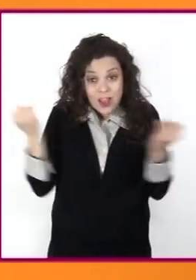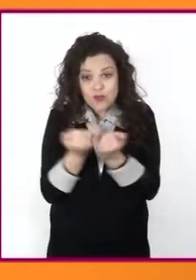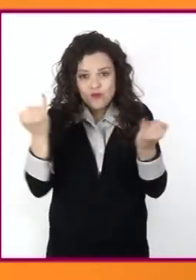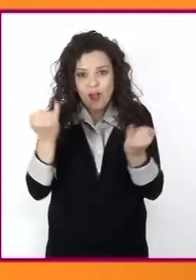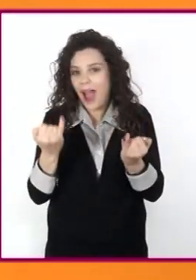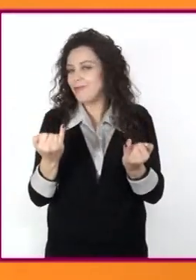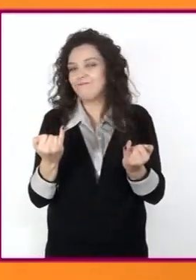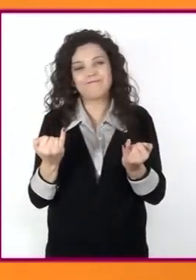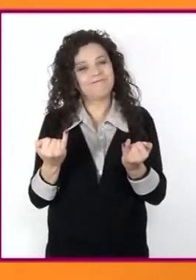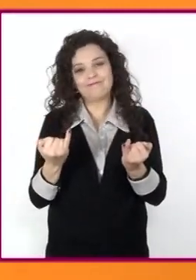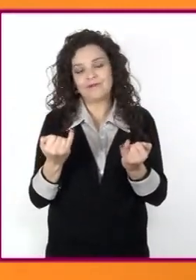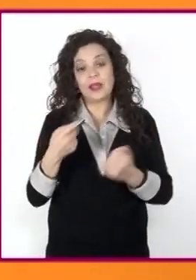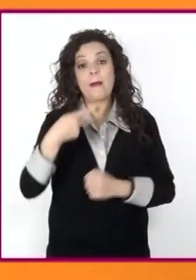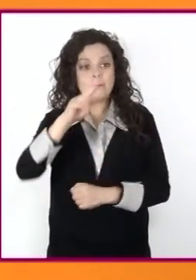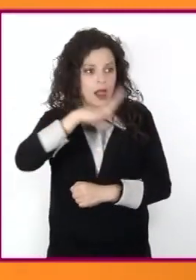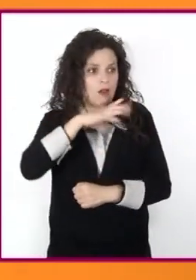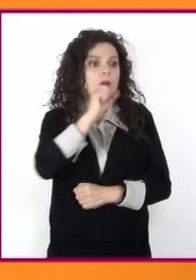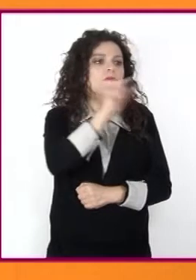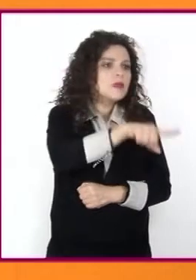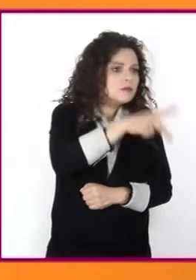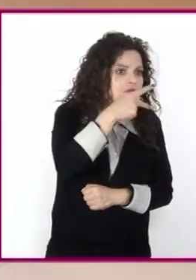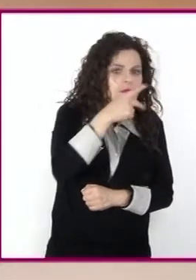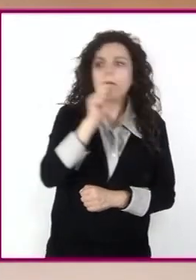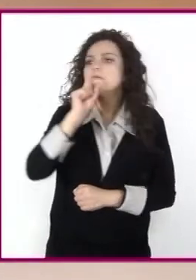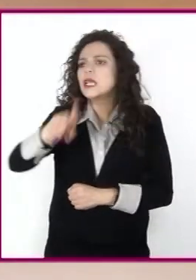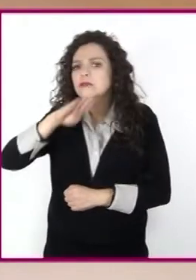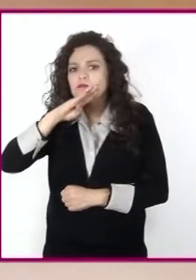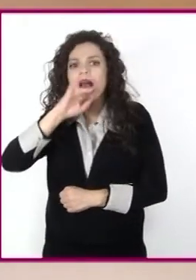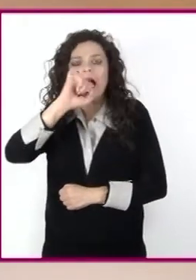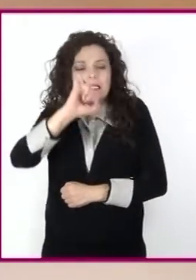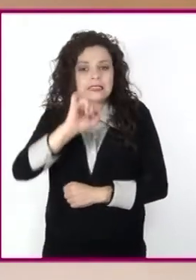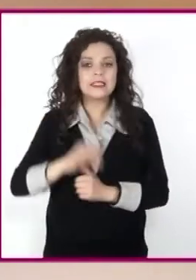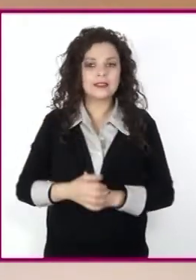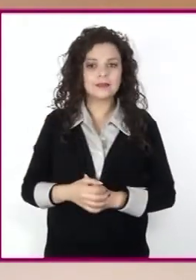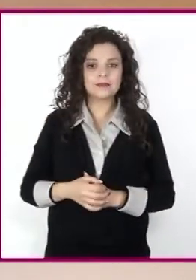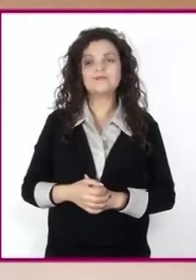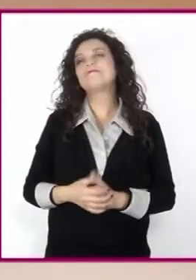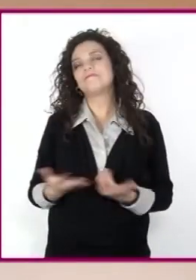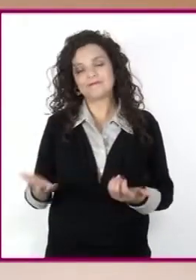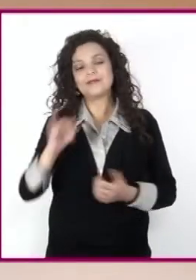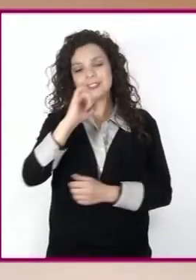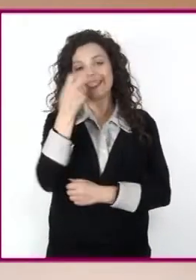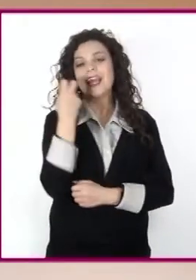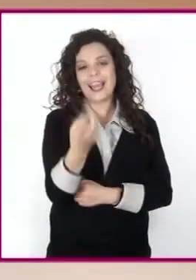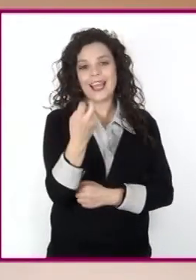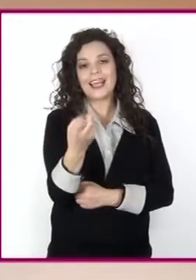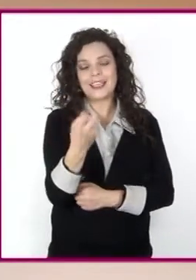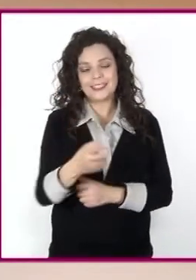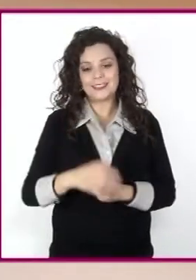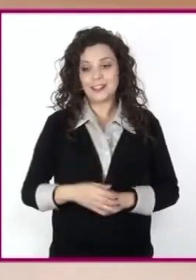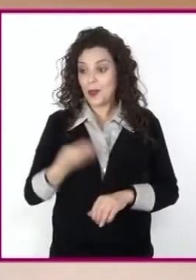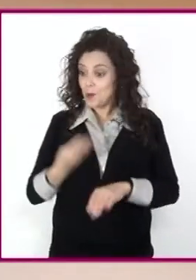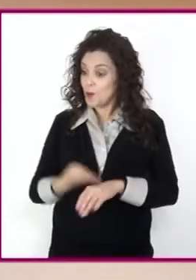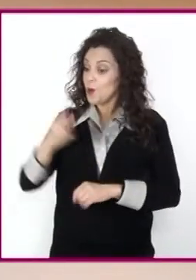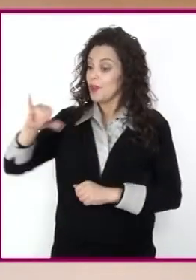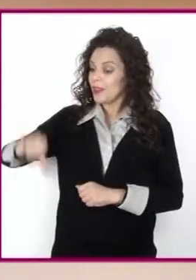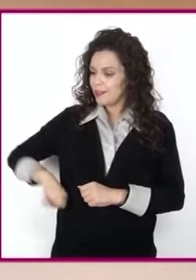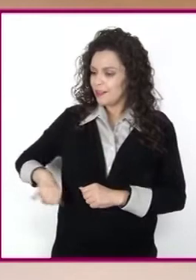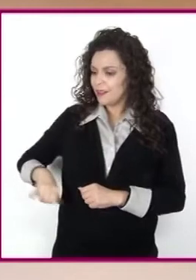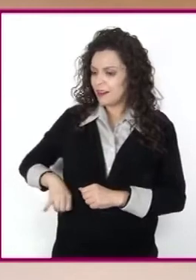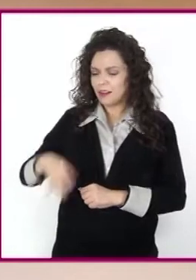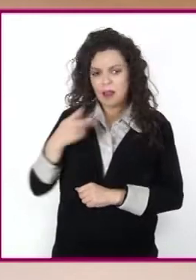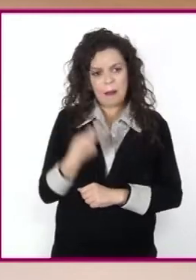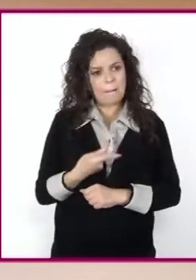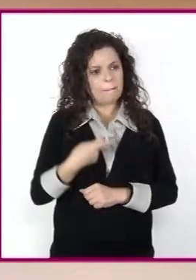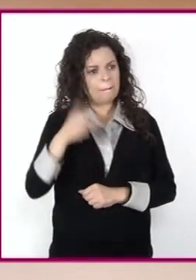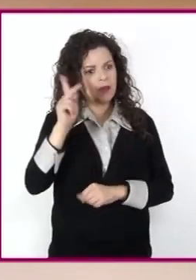aunque tenemos al mismo papá y mamá. Exacto, maestra. ¡Qué interesante! Pero, ¿de qué